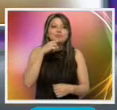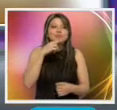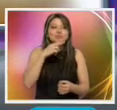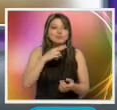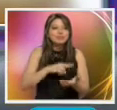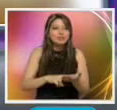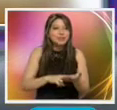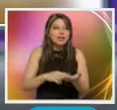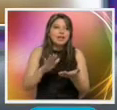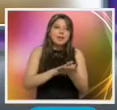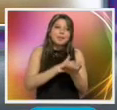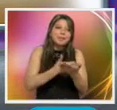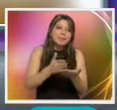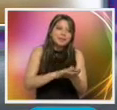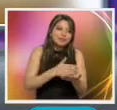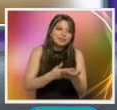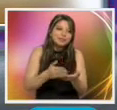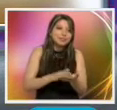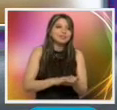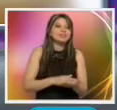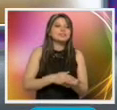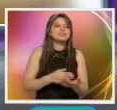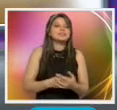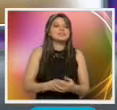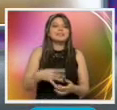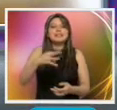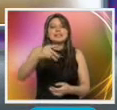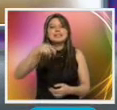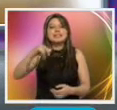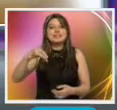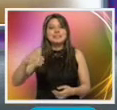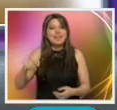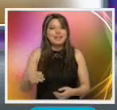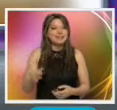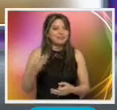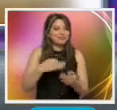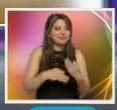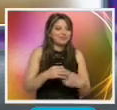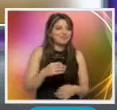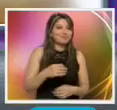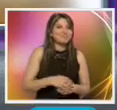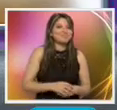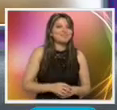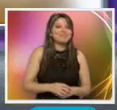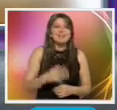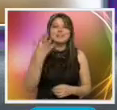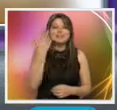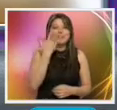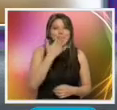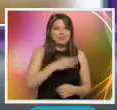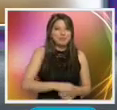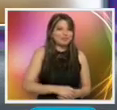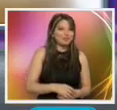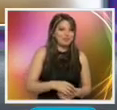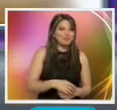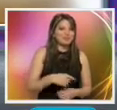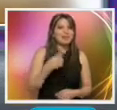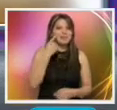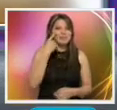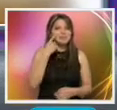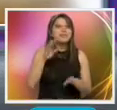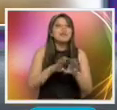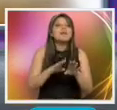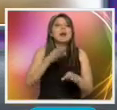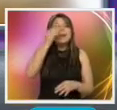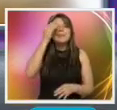seco, mayonesa, aceite para freír, sal y pimienta al gusto. Y como dice por ahí, a disfrutar de este sazón que viene desde